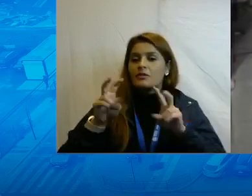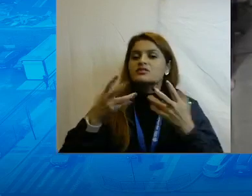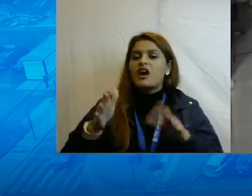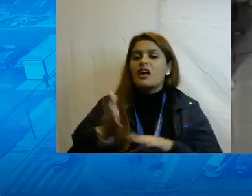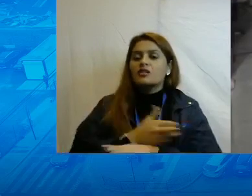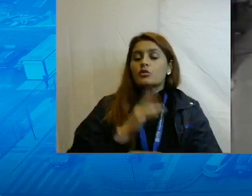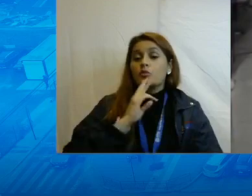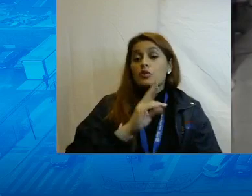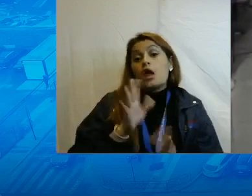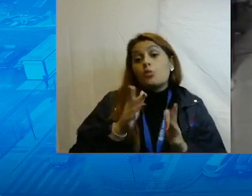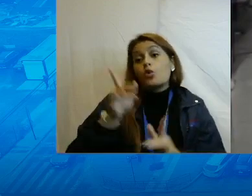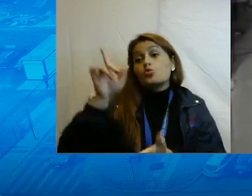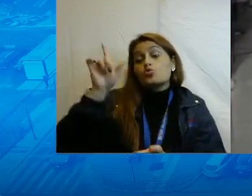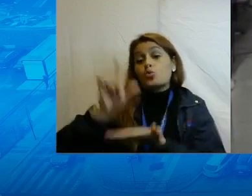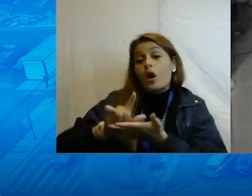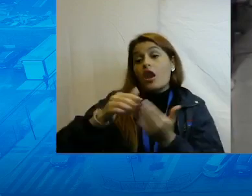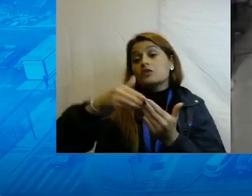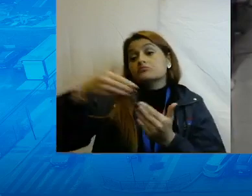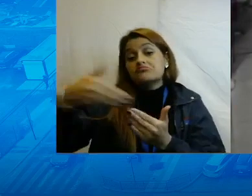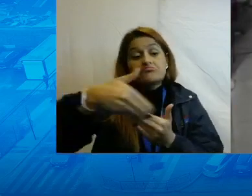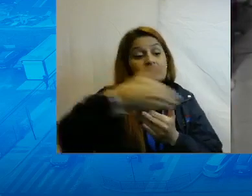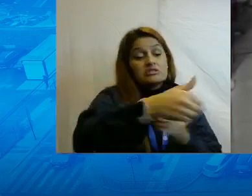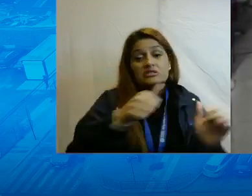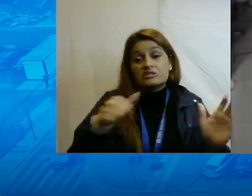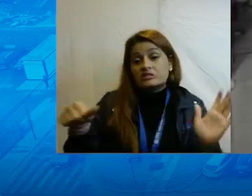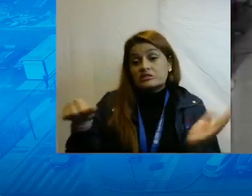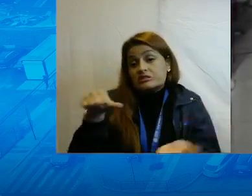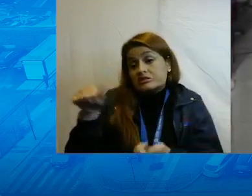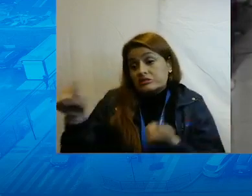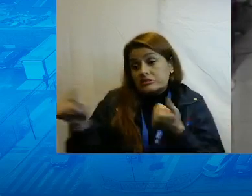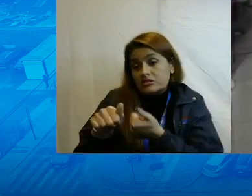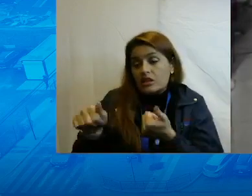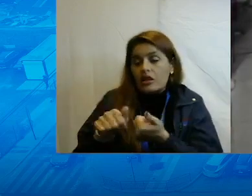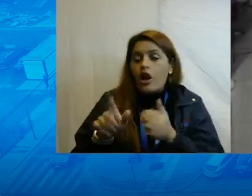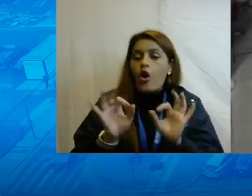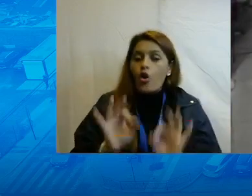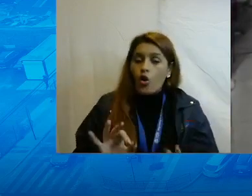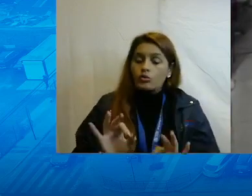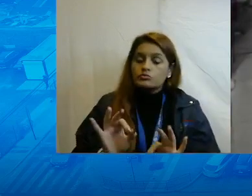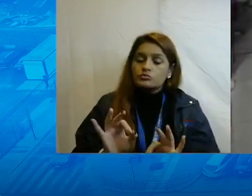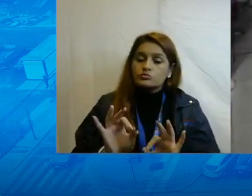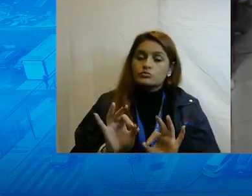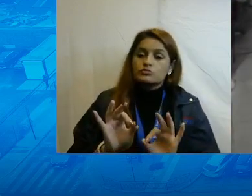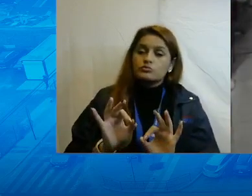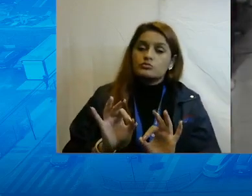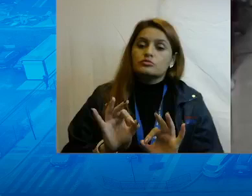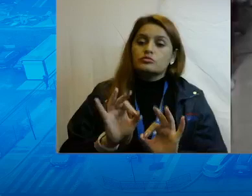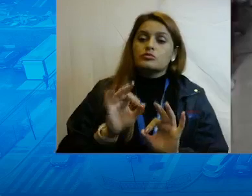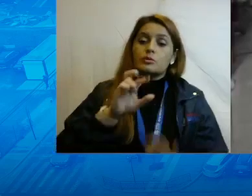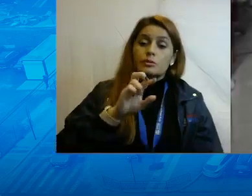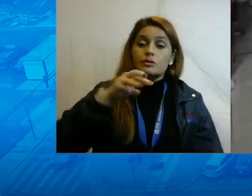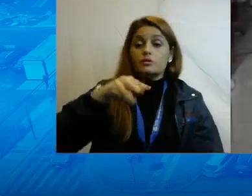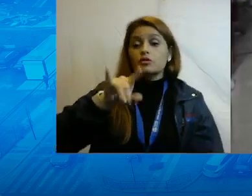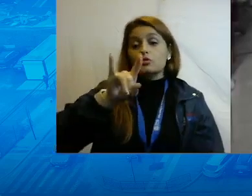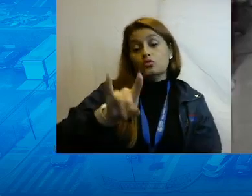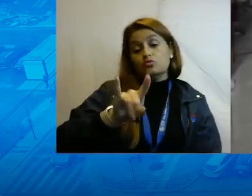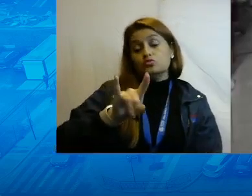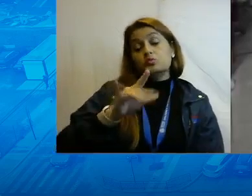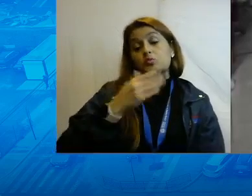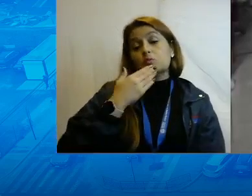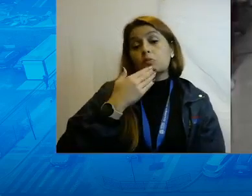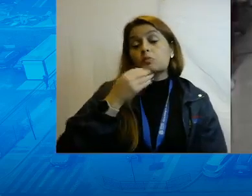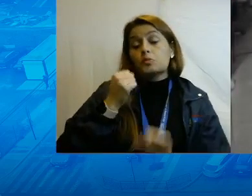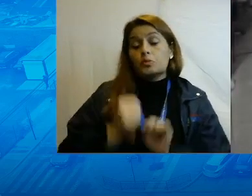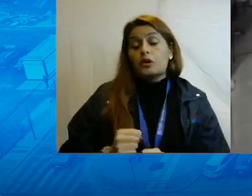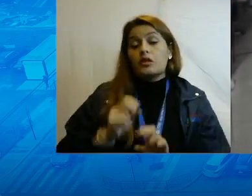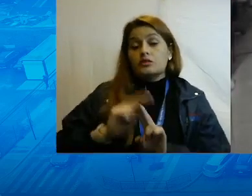¿Algún sector aledaño en el que se pueda hacer un comodato? ¿O eventualmente invertir a través de un PMU con las limitaciones que tiene un área